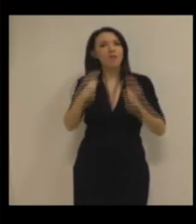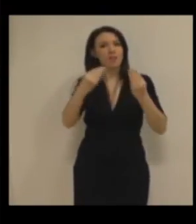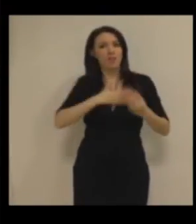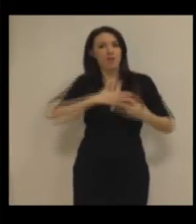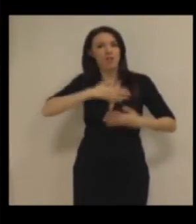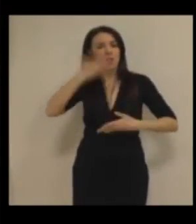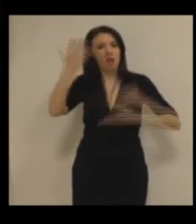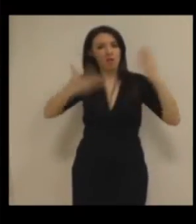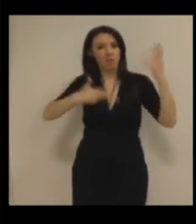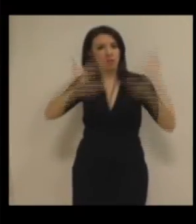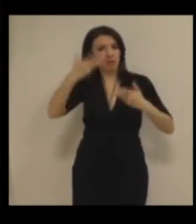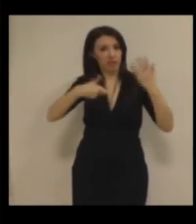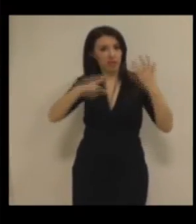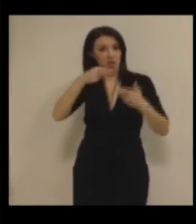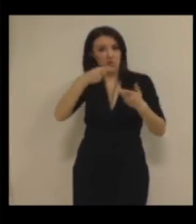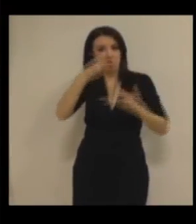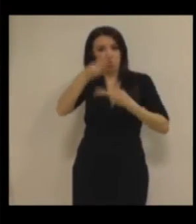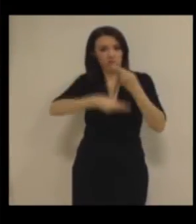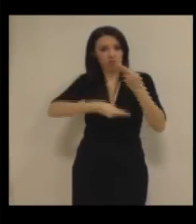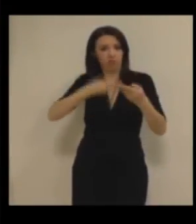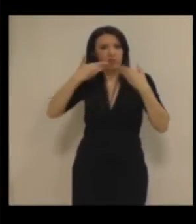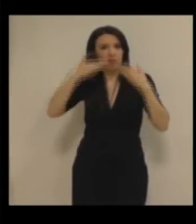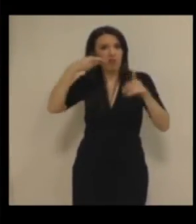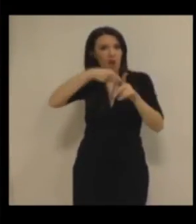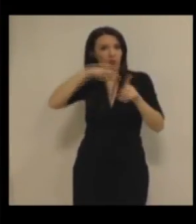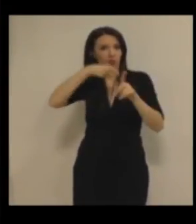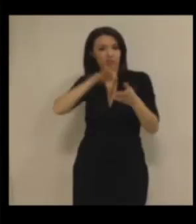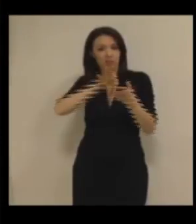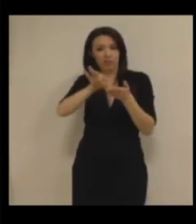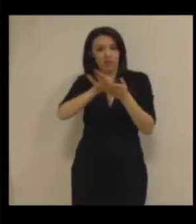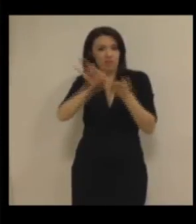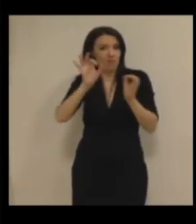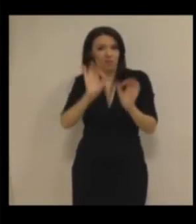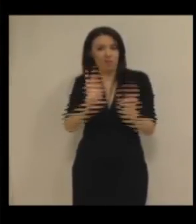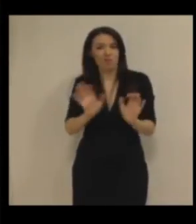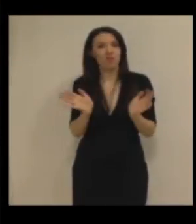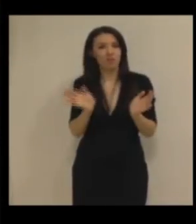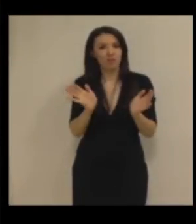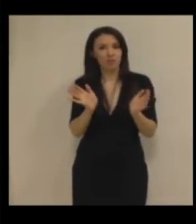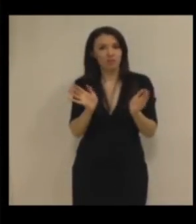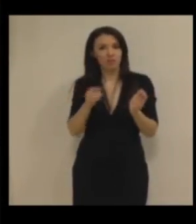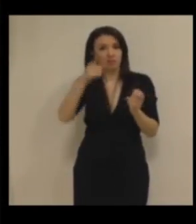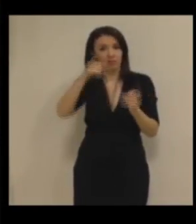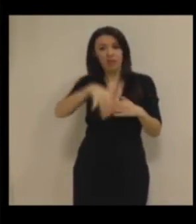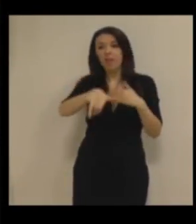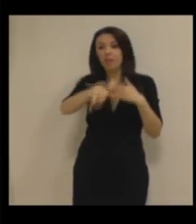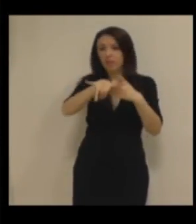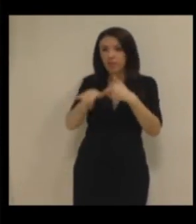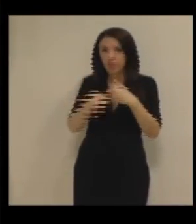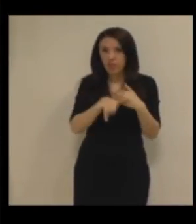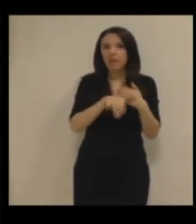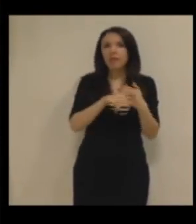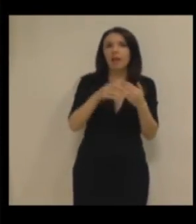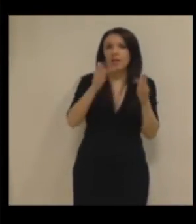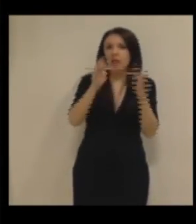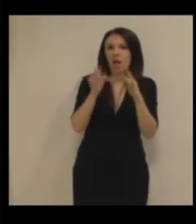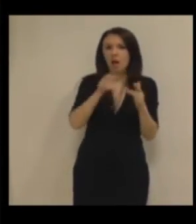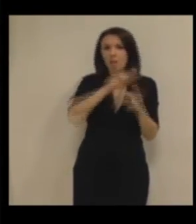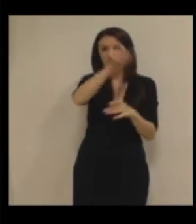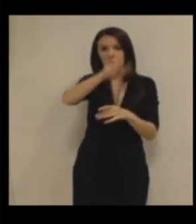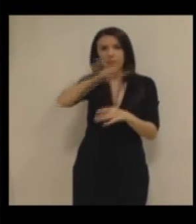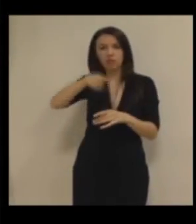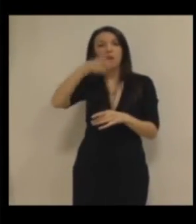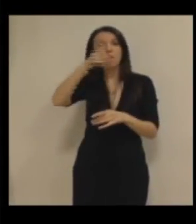administración utilizando este tipo de medios, con la cercanía con el ciudadano, pero también entre la